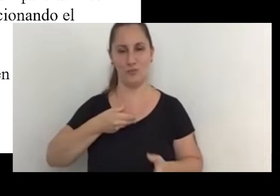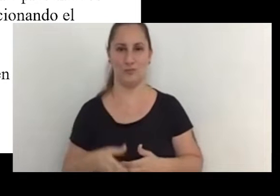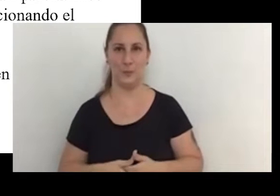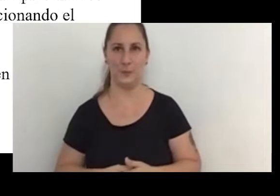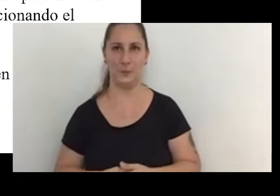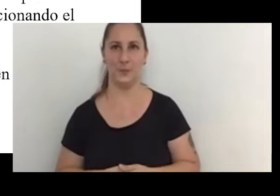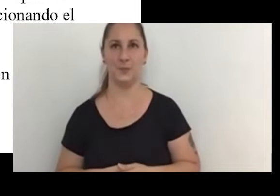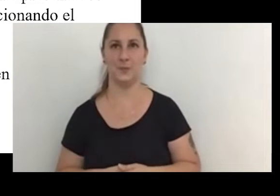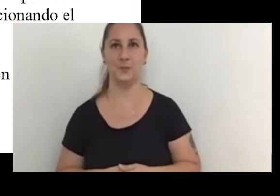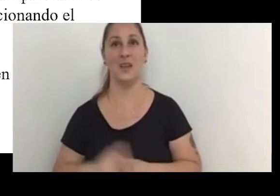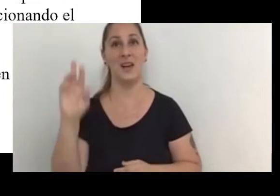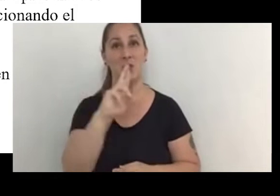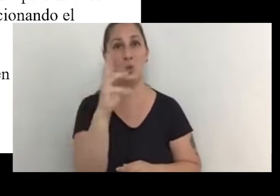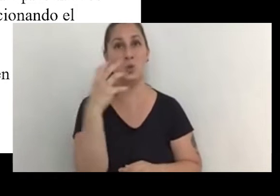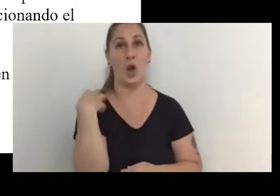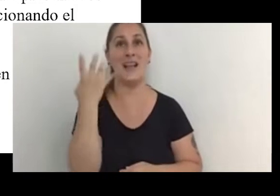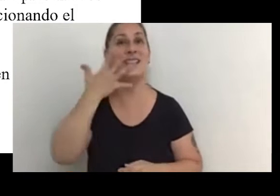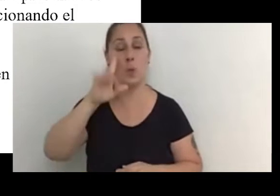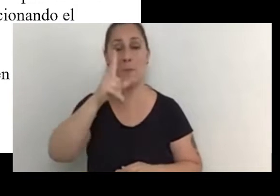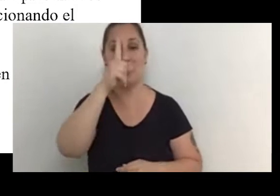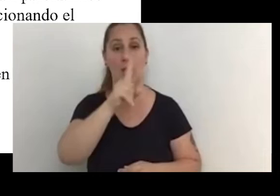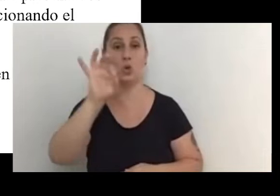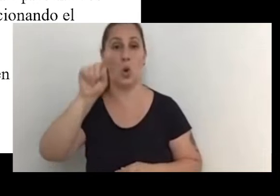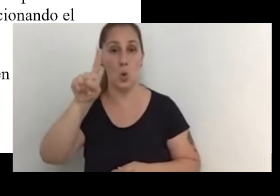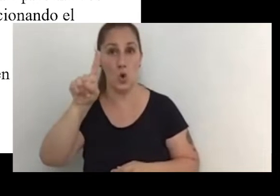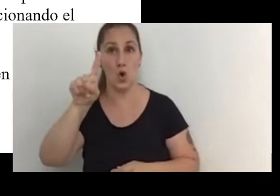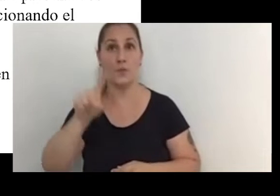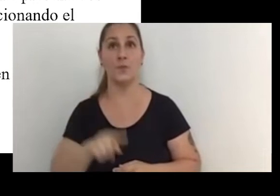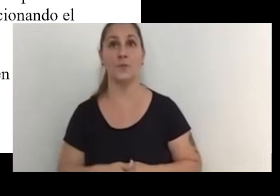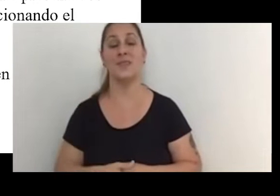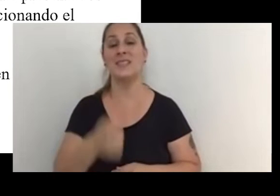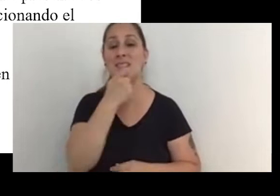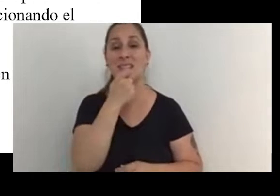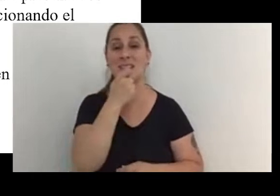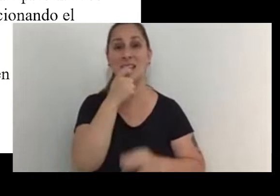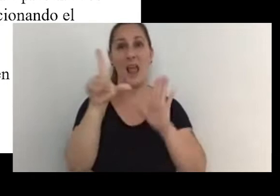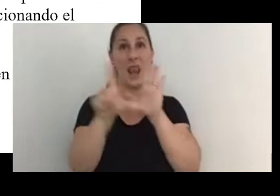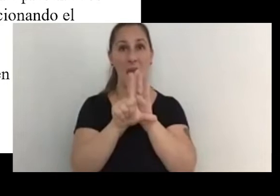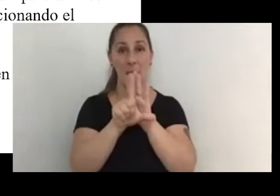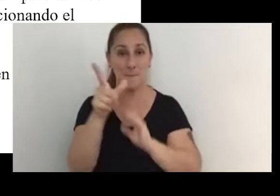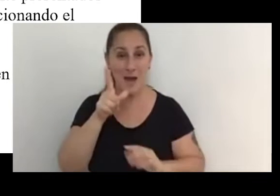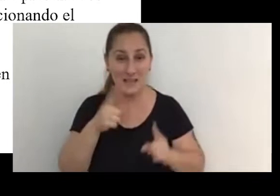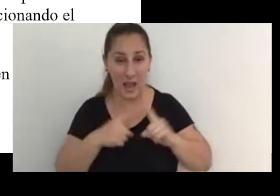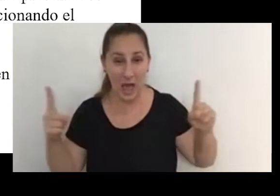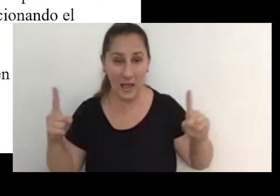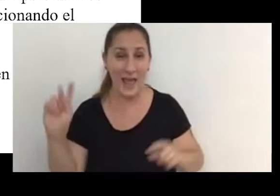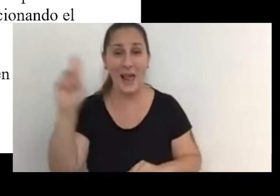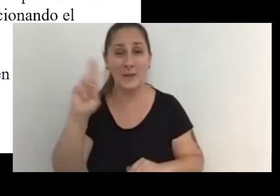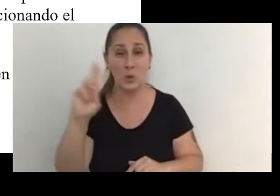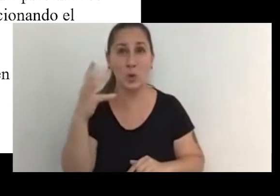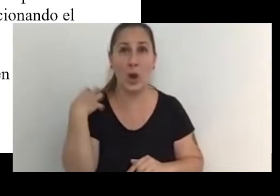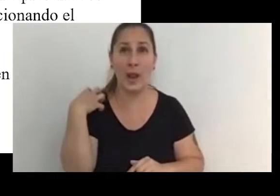La Resolución General 5101, si la ley les pareció extensa, la Resolución General